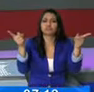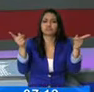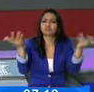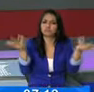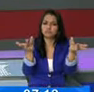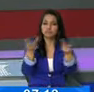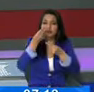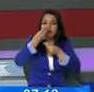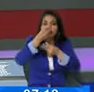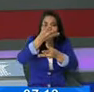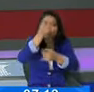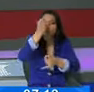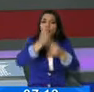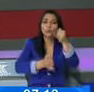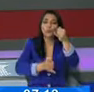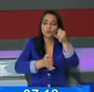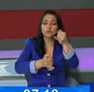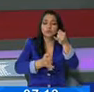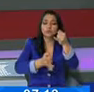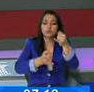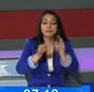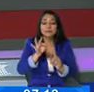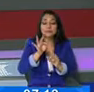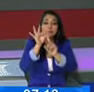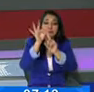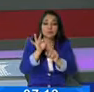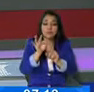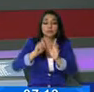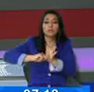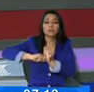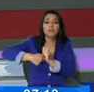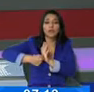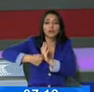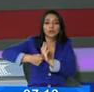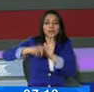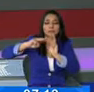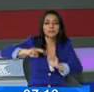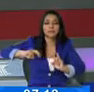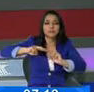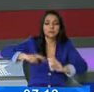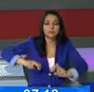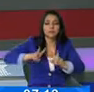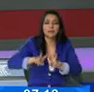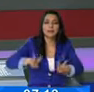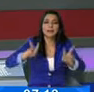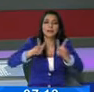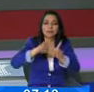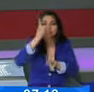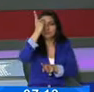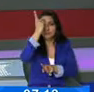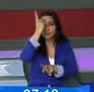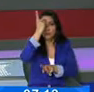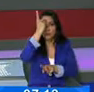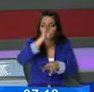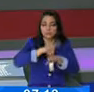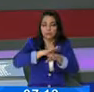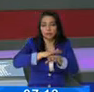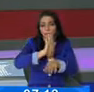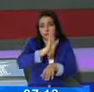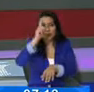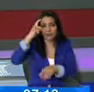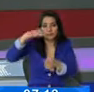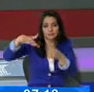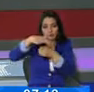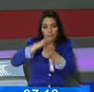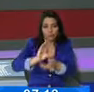conocer el informe final, esto del examen especial realizado por la Contraloría General del Estado, a los valores adeudados por el Estado,